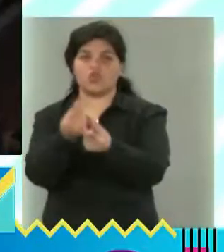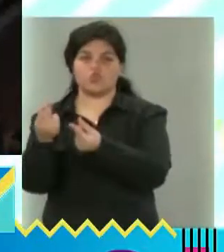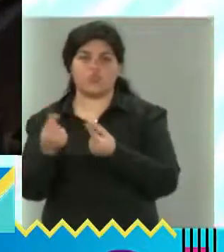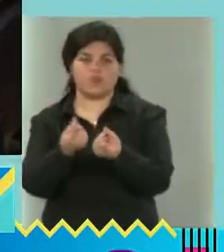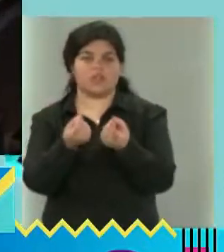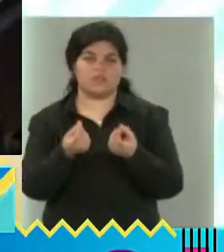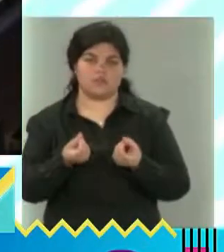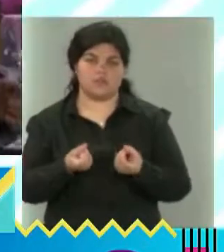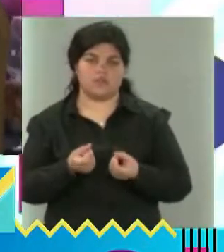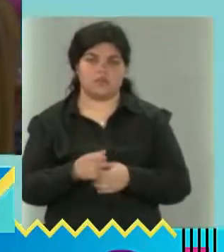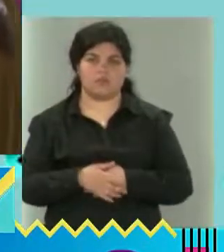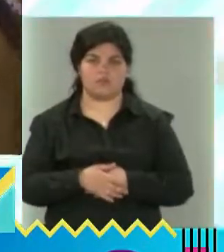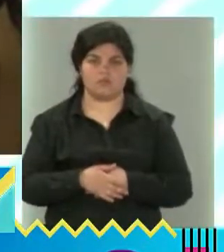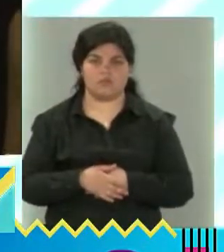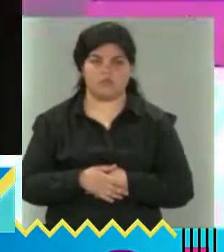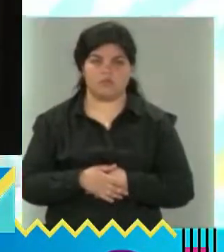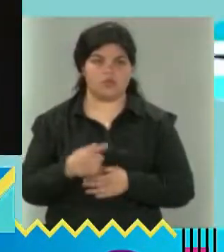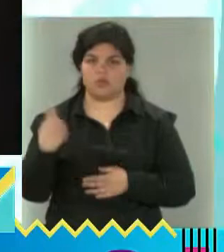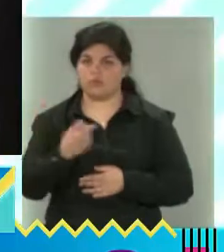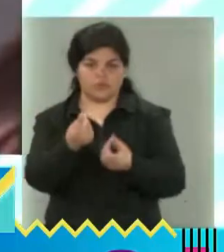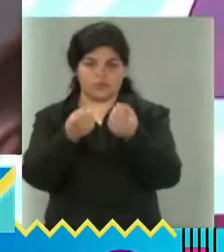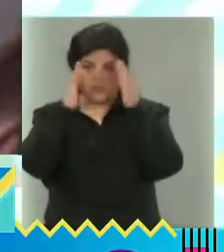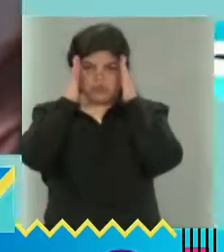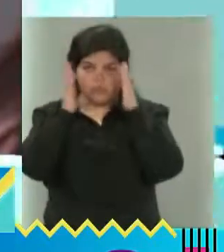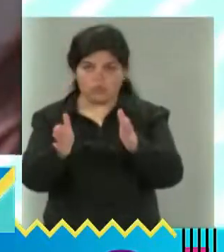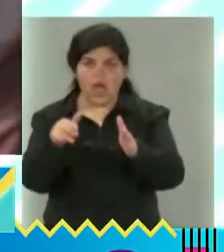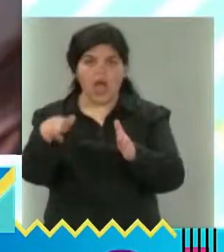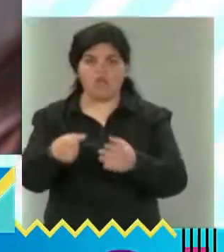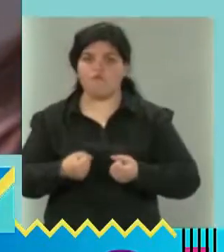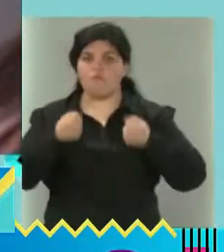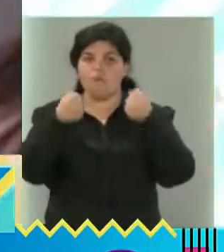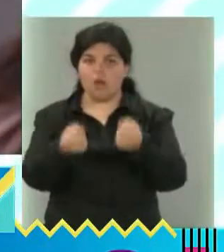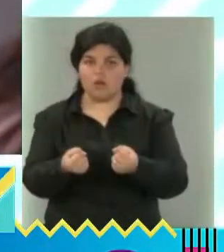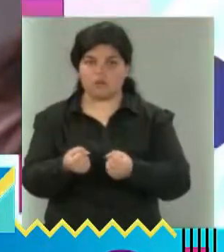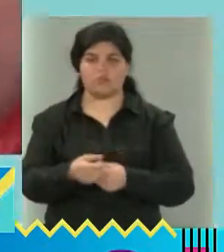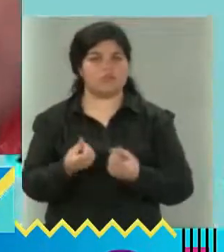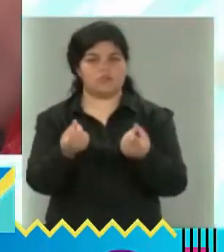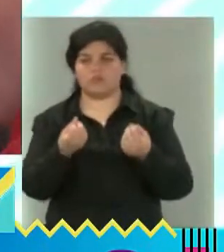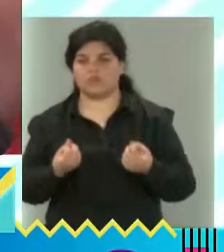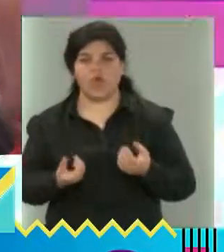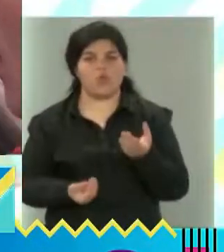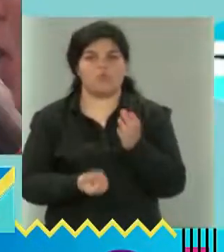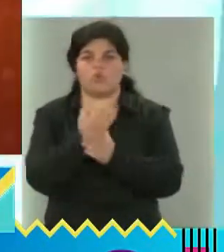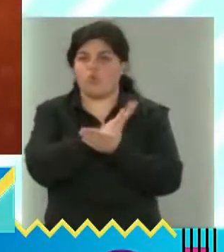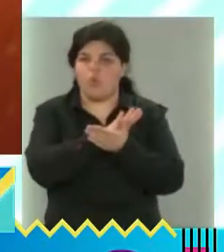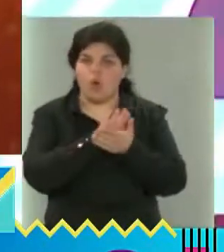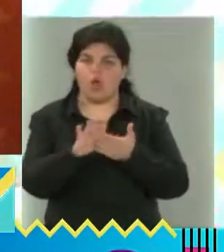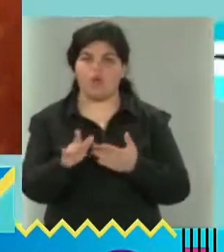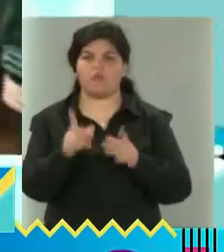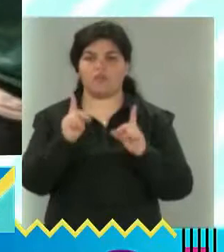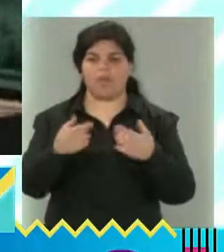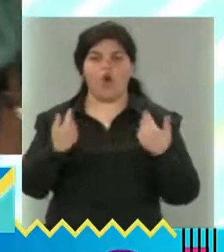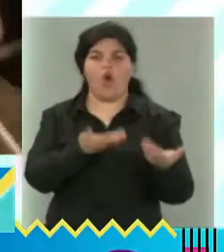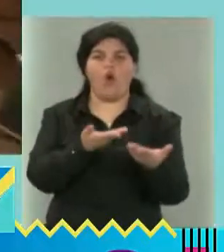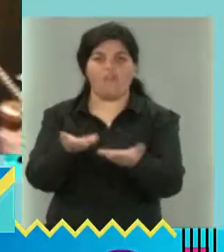medianos productores. Tenemos que trabajar fuertemente en eso, ya sea con innovación, ofreciéndole al consumidor nuevos productos.